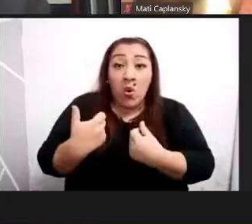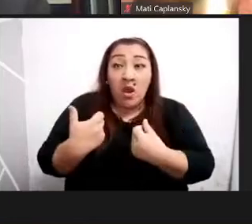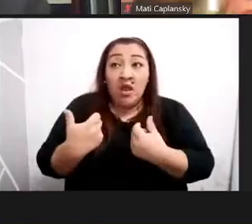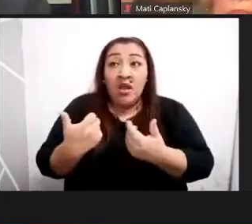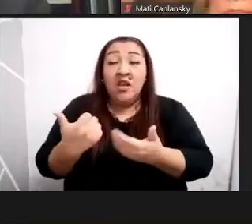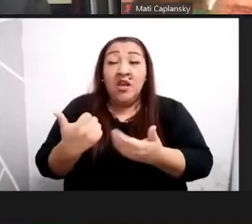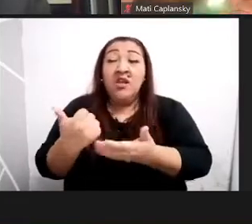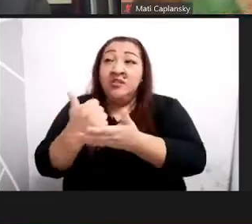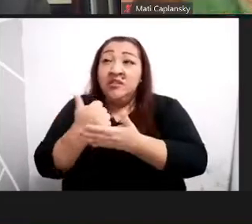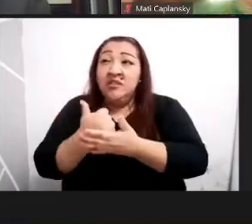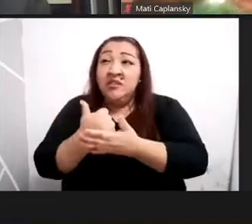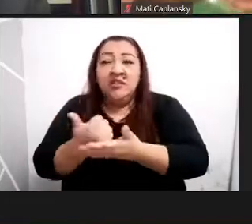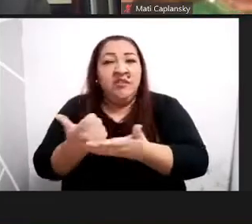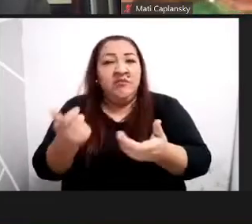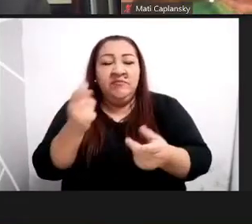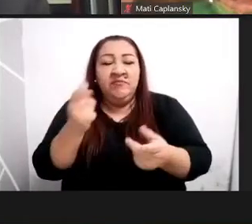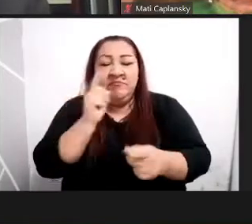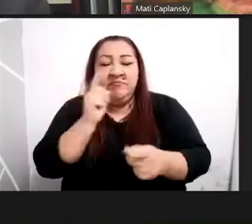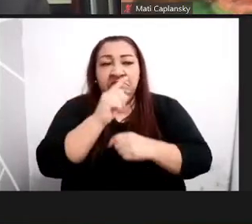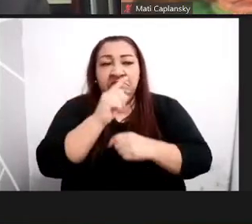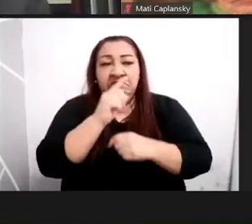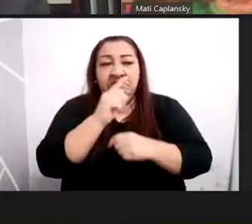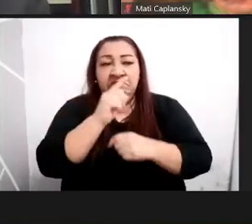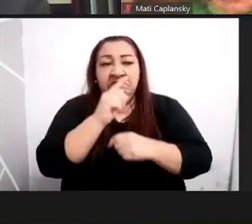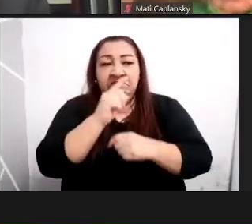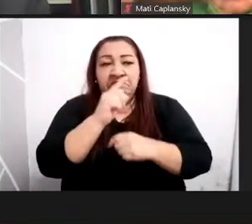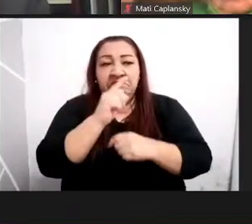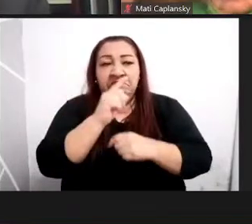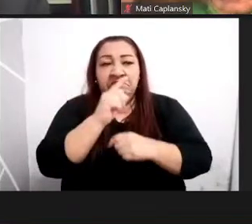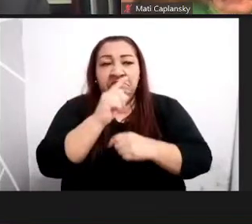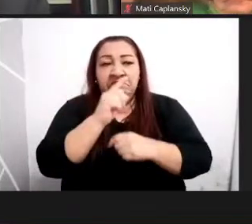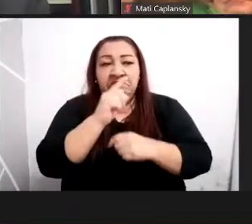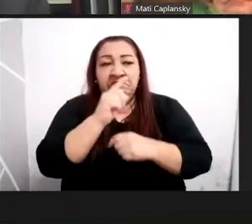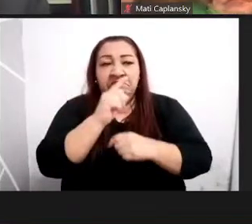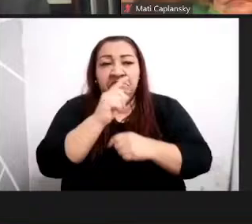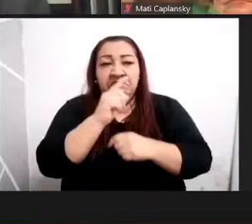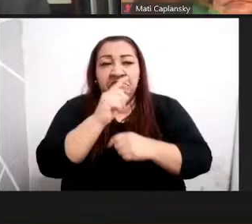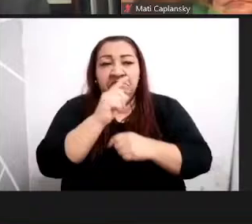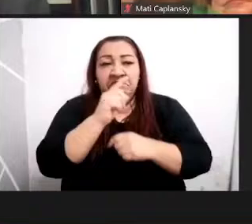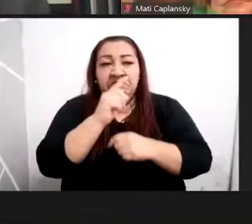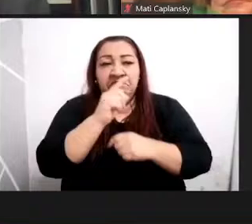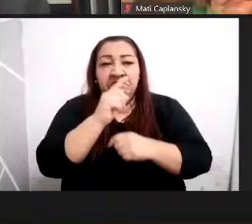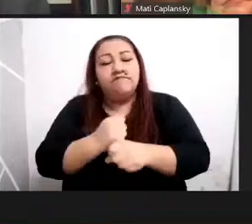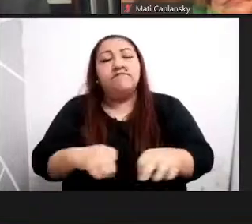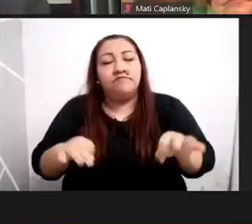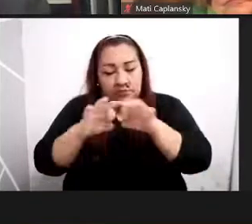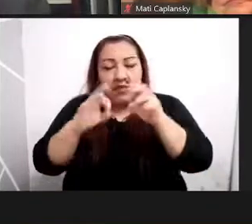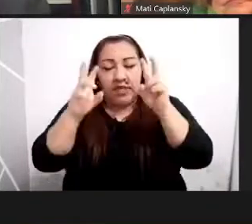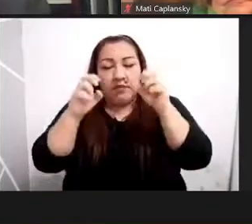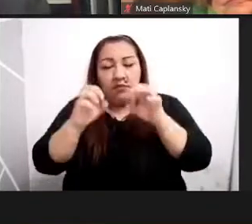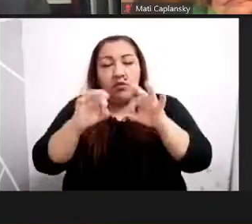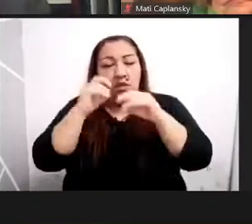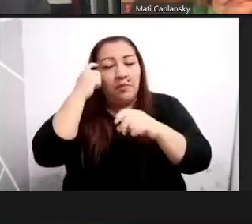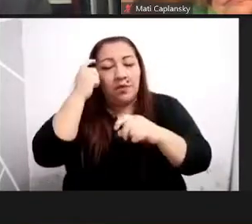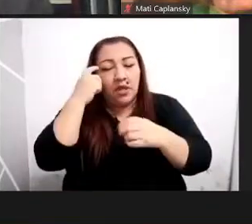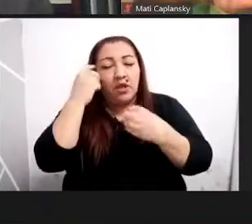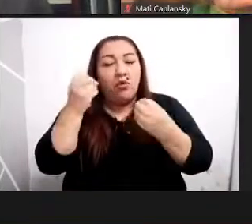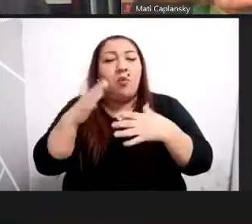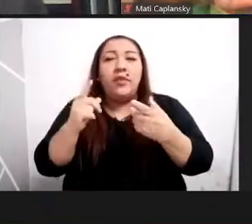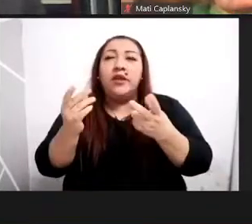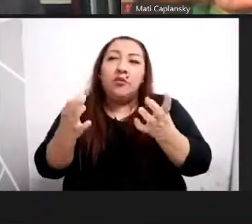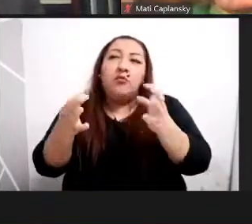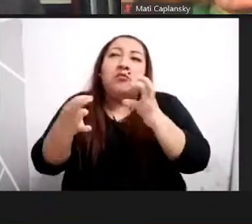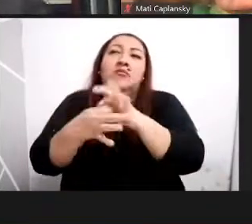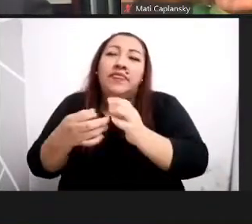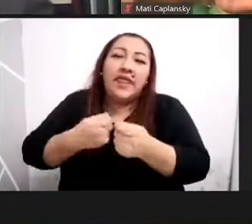Y creo que hay un tema ahí de reflexión muy importante, cómo de alguna forma un país como el Perú puede colocarse en